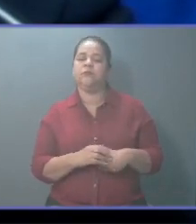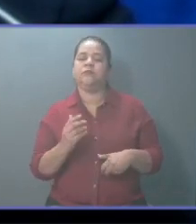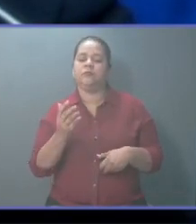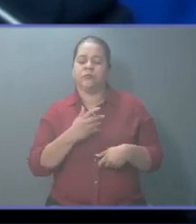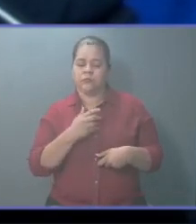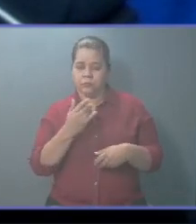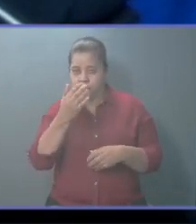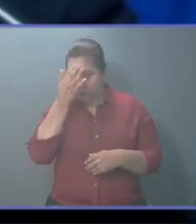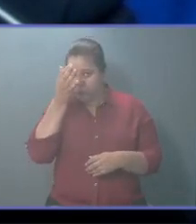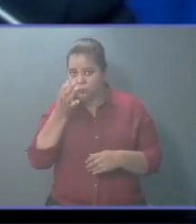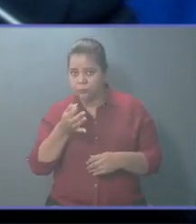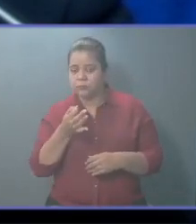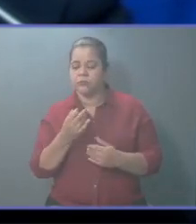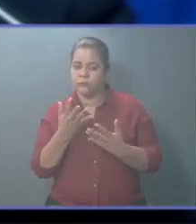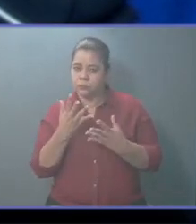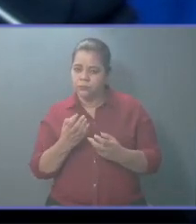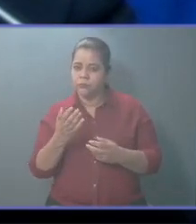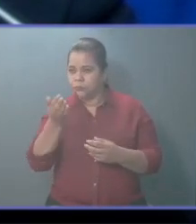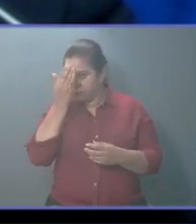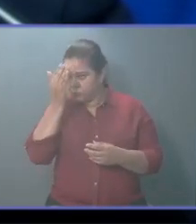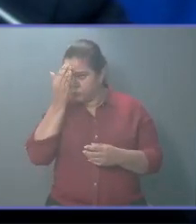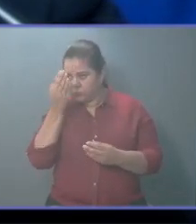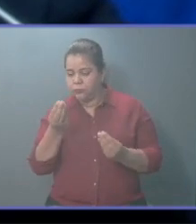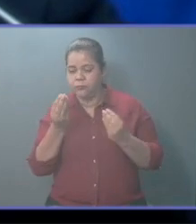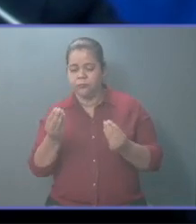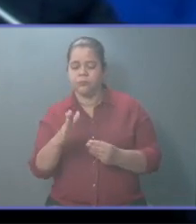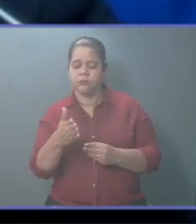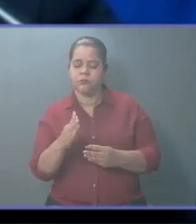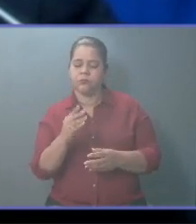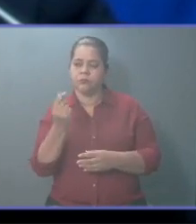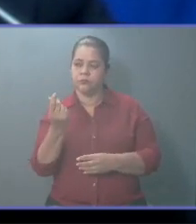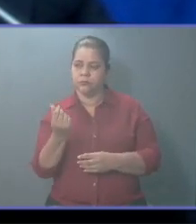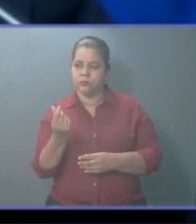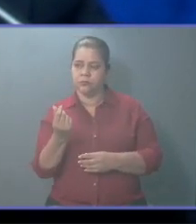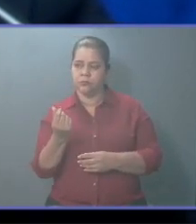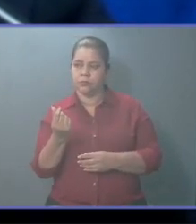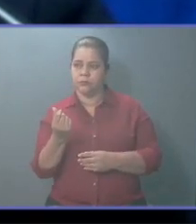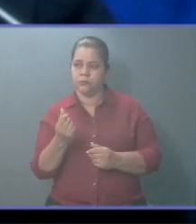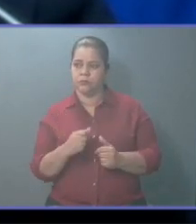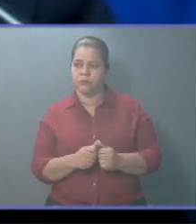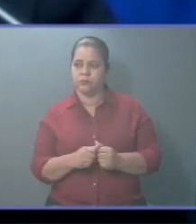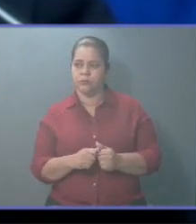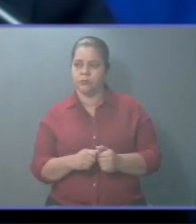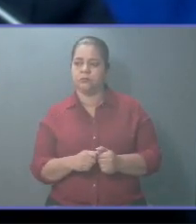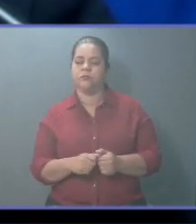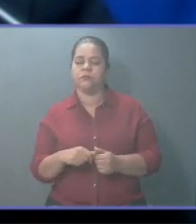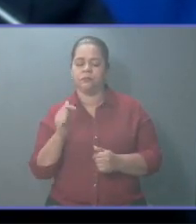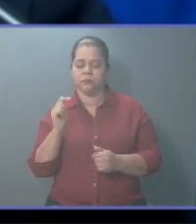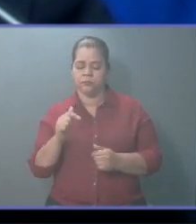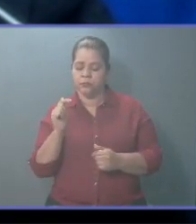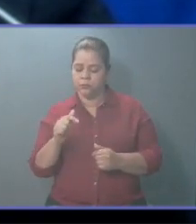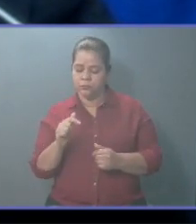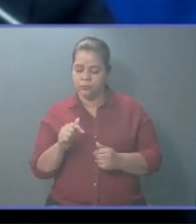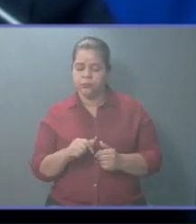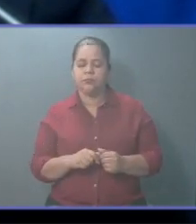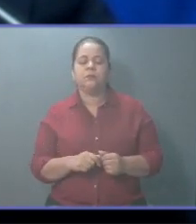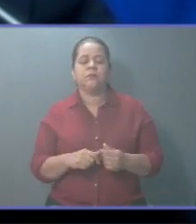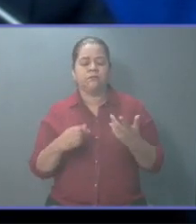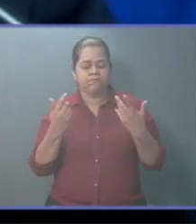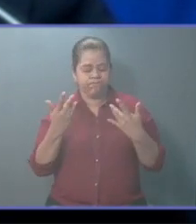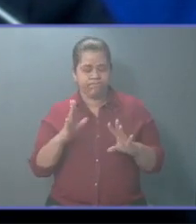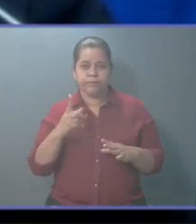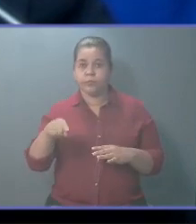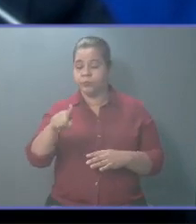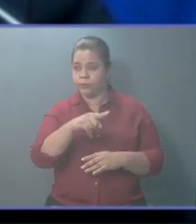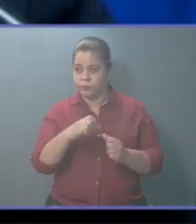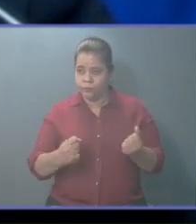queremos que de hecho se conozca cómo se están orientando esos recursos. Y en esto tendrán ustedes